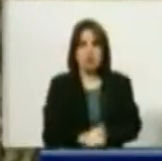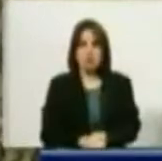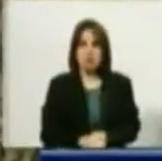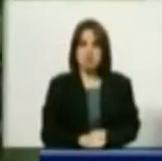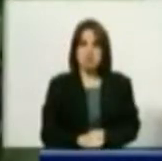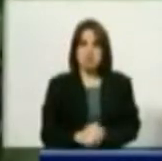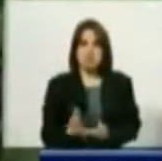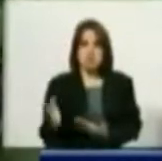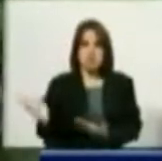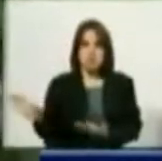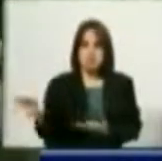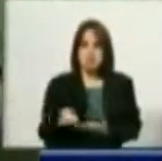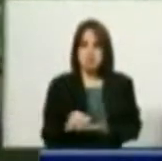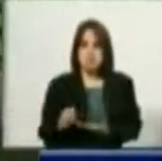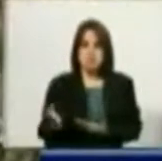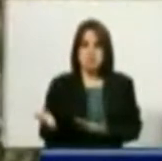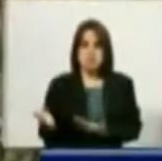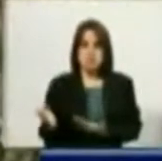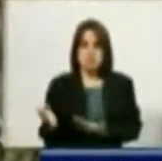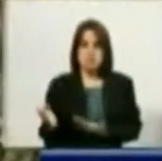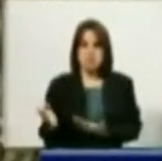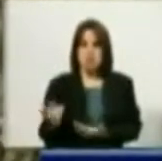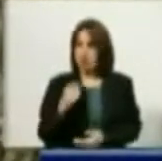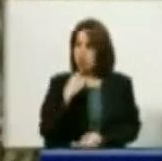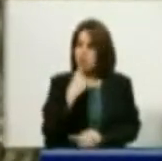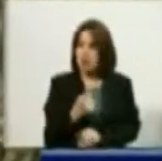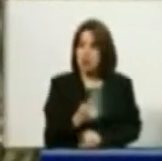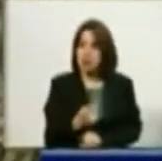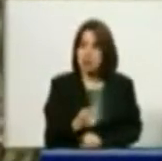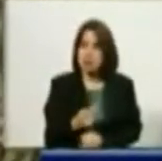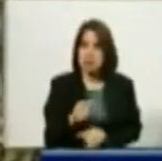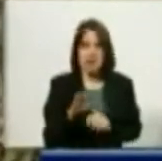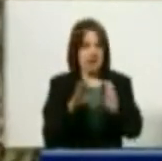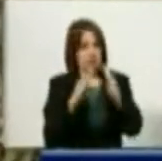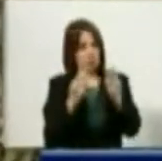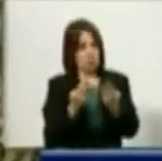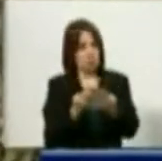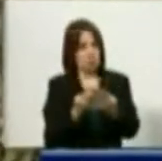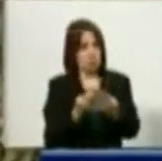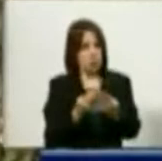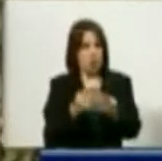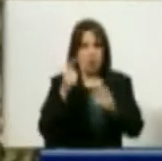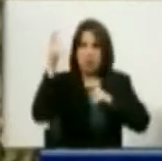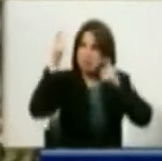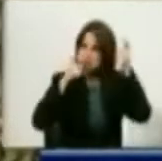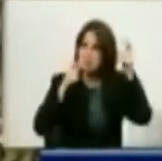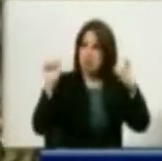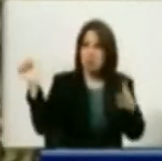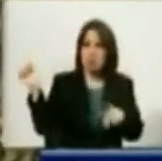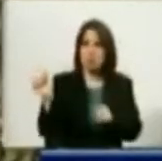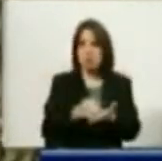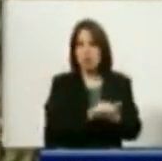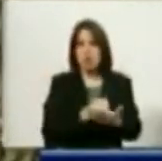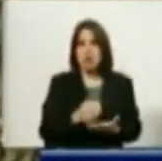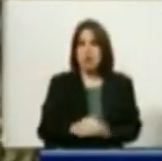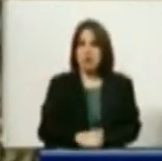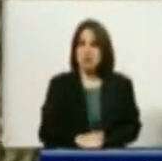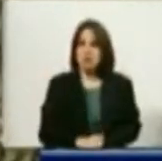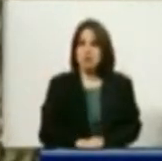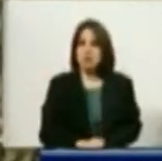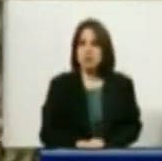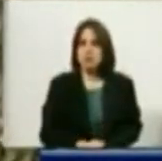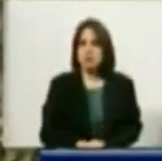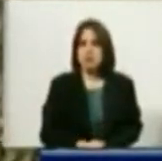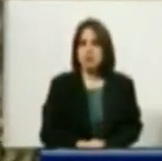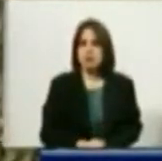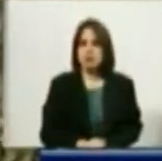es Ah que nos van a decir en el mundo el chavismo arrasó Sí arrasamos cada vez que nos dé